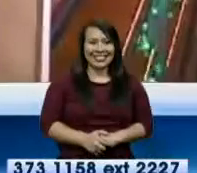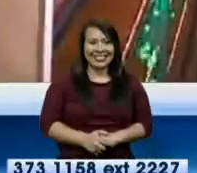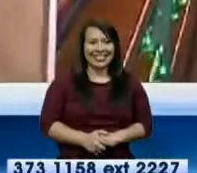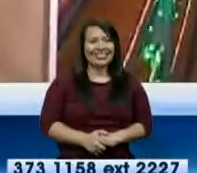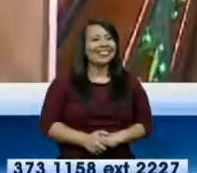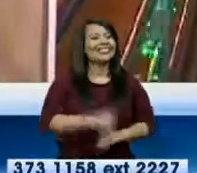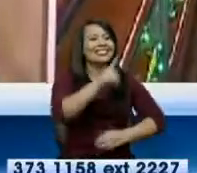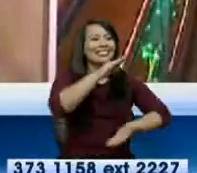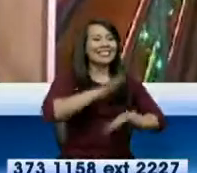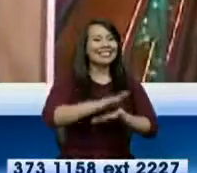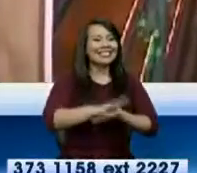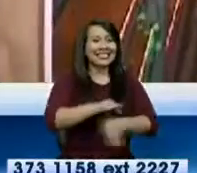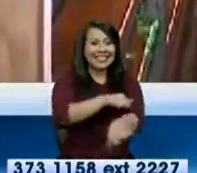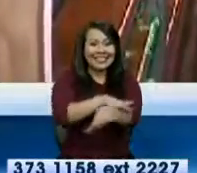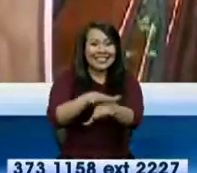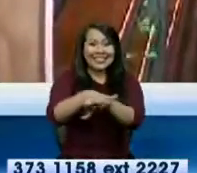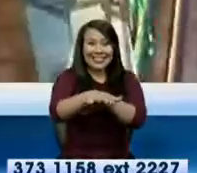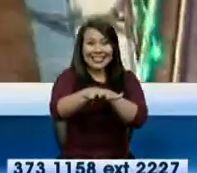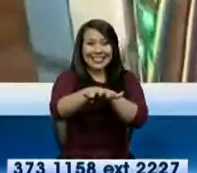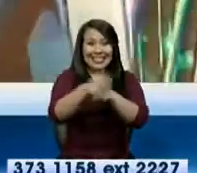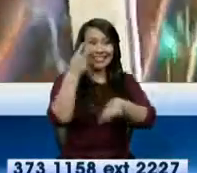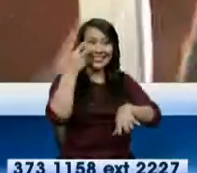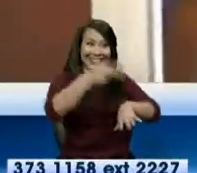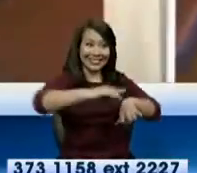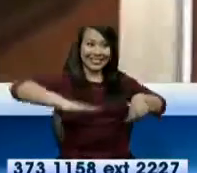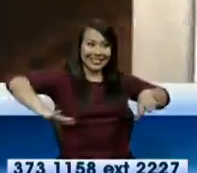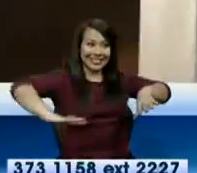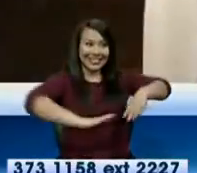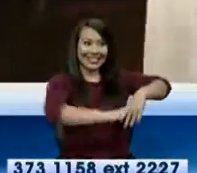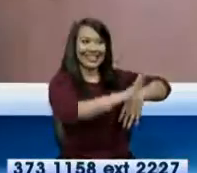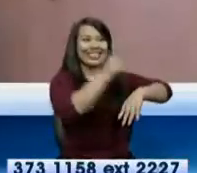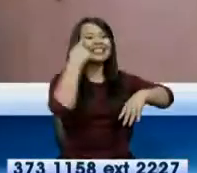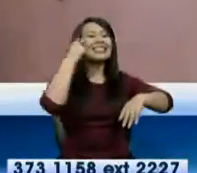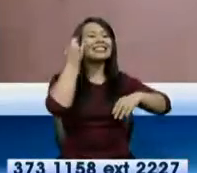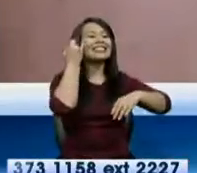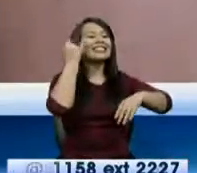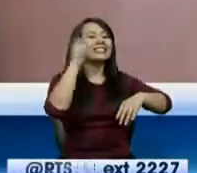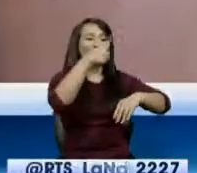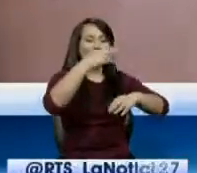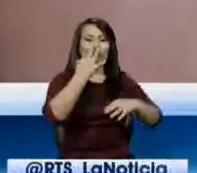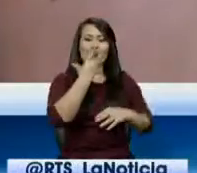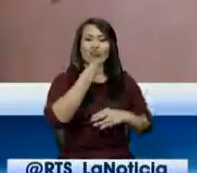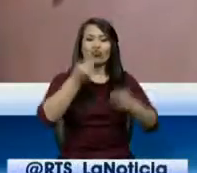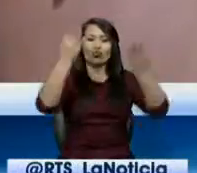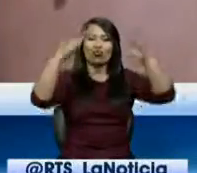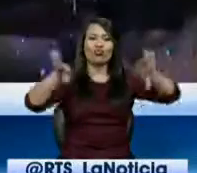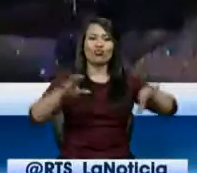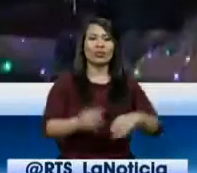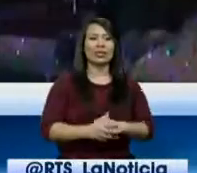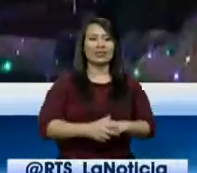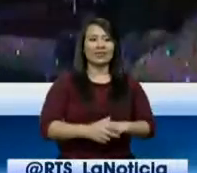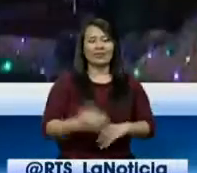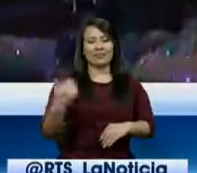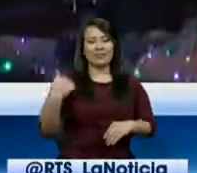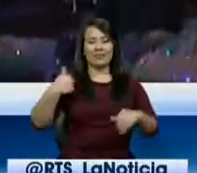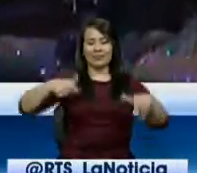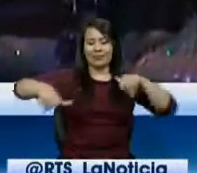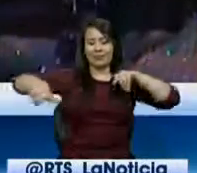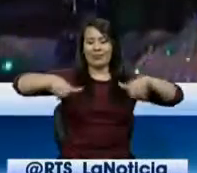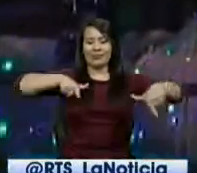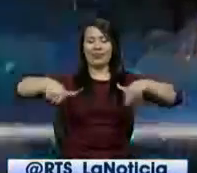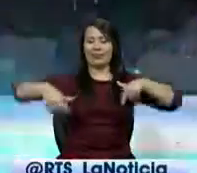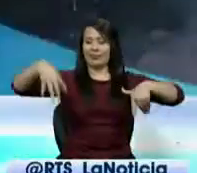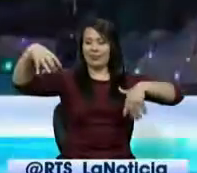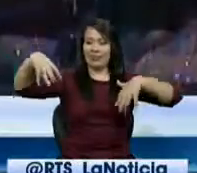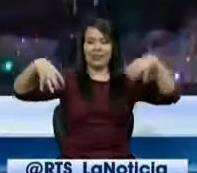Un tranquilo río del sector se convirtió en un sitio de ensueño para crear la majestuosa obra navideña. Tenga un espacio por esta